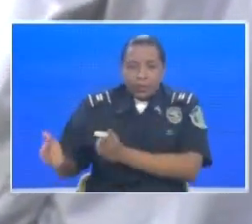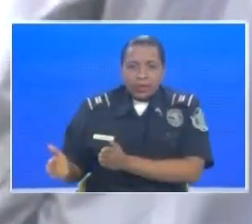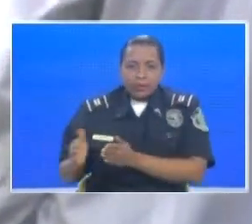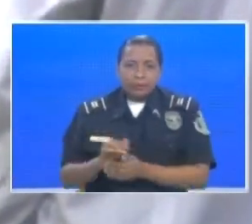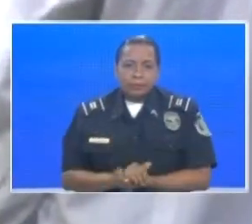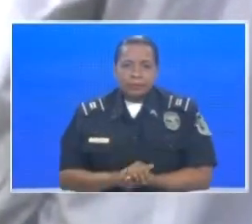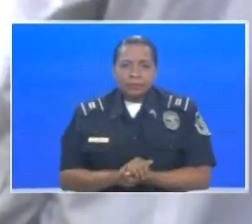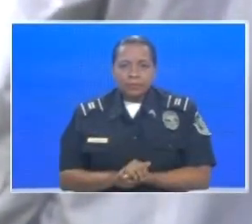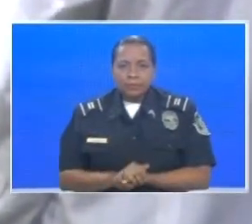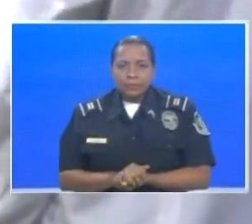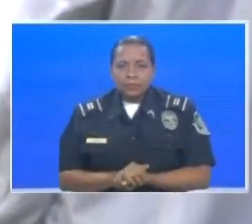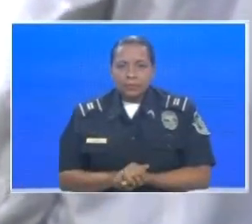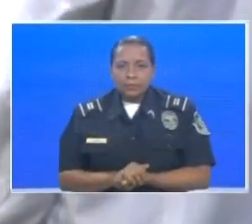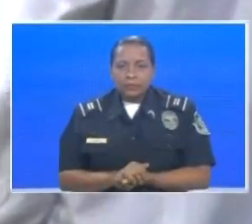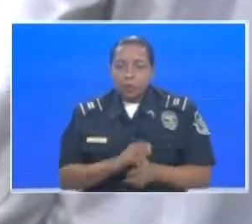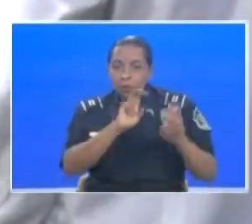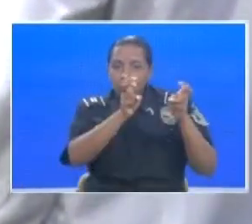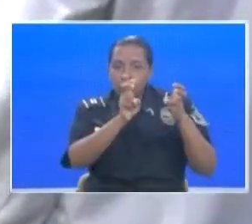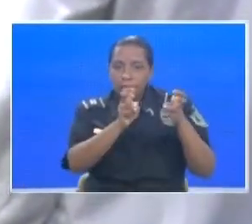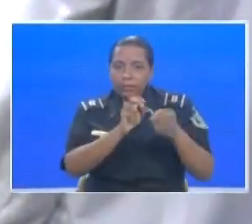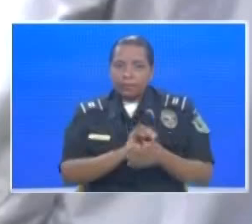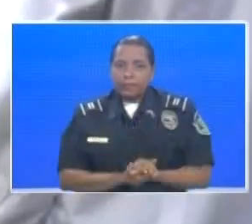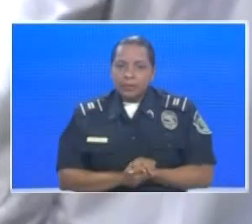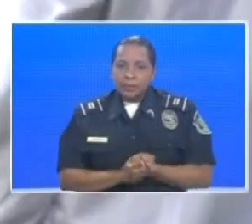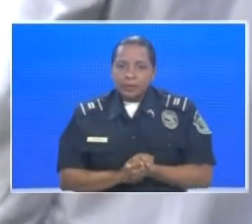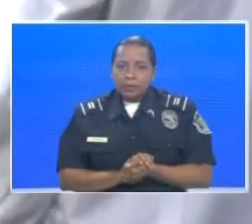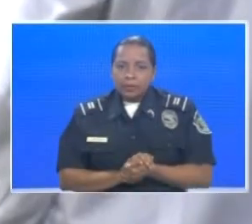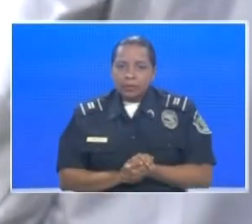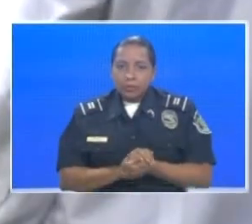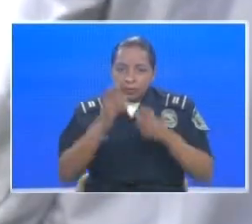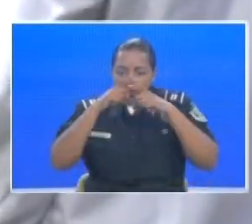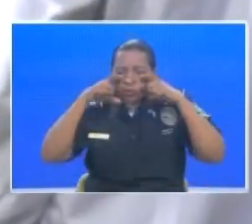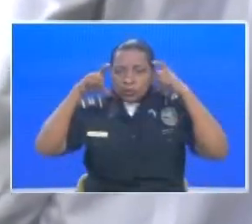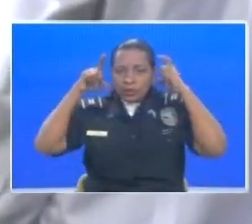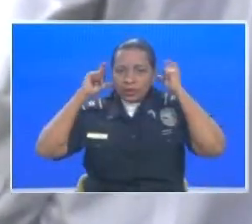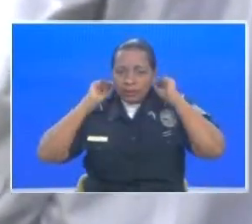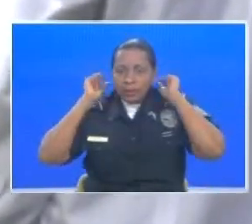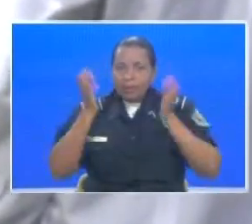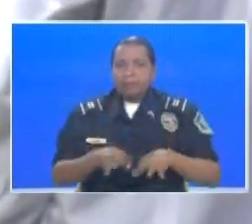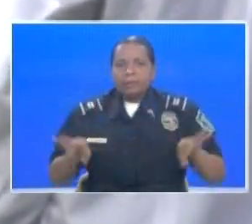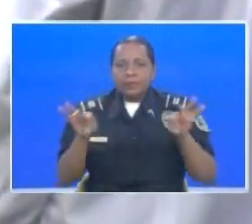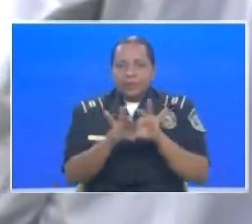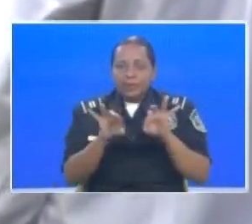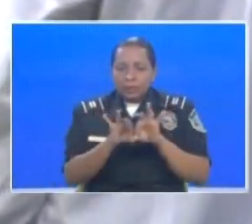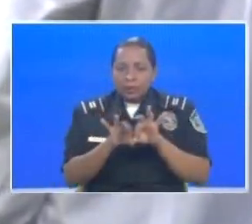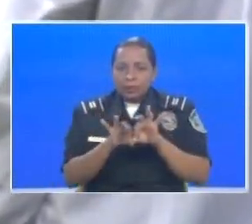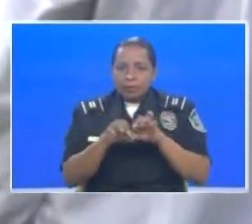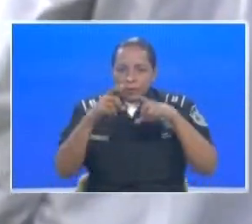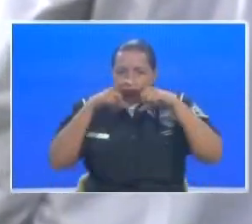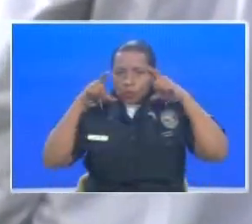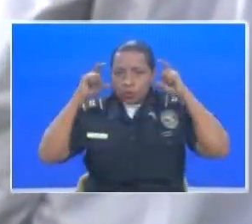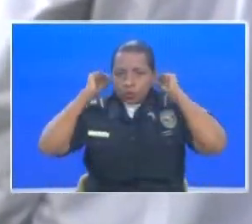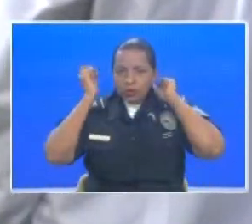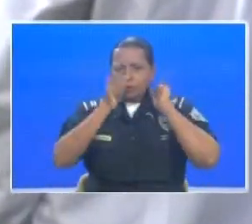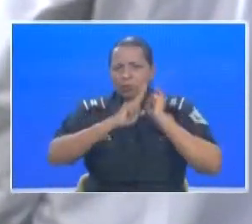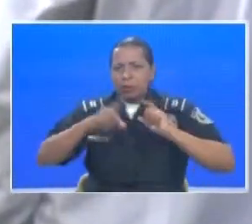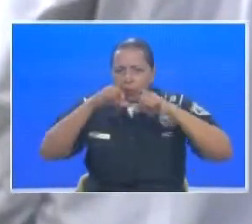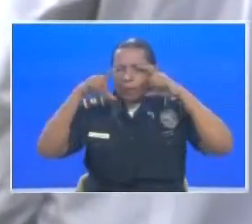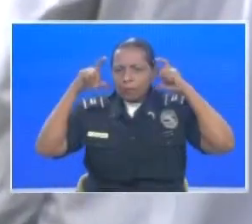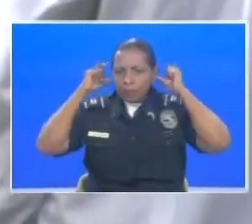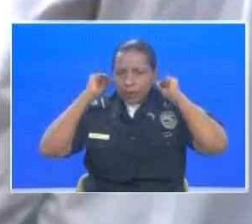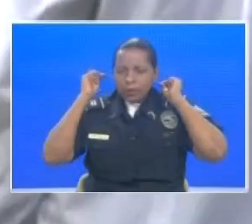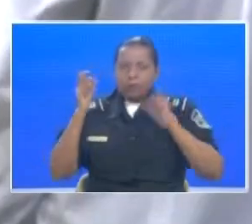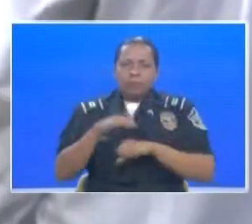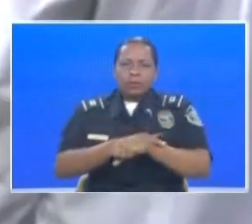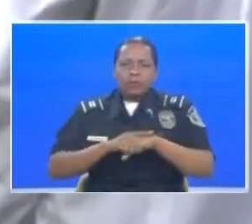el otro tema, cuando podamos, usemos mascarilla. usemos mascarilla, no tienen que ser la